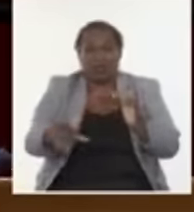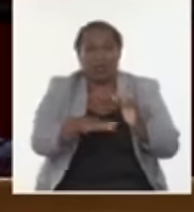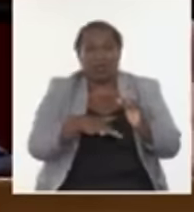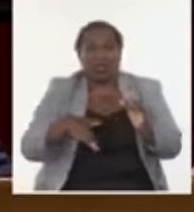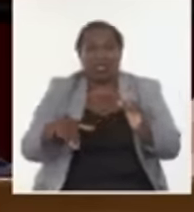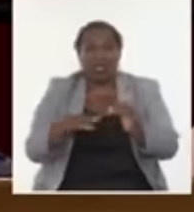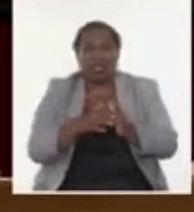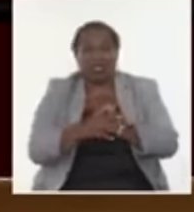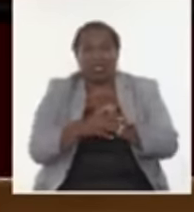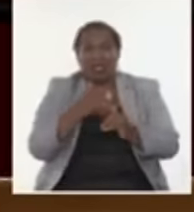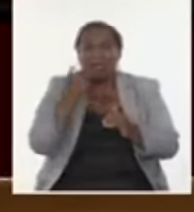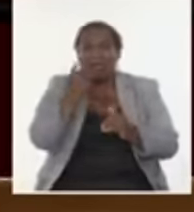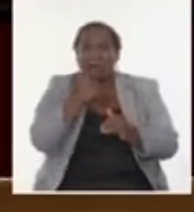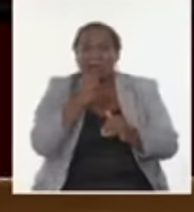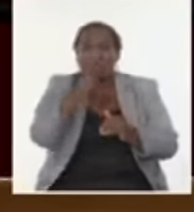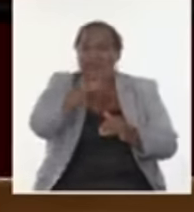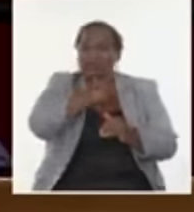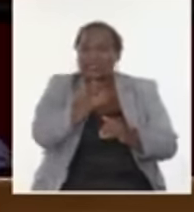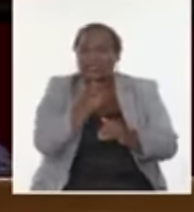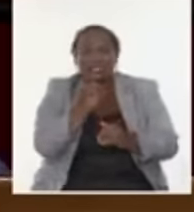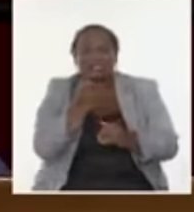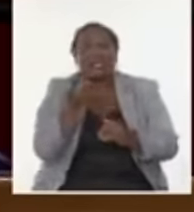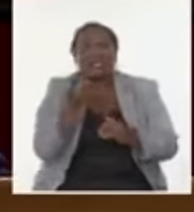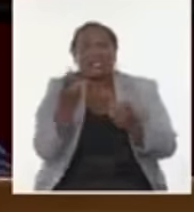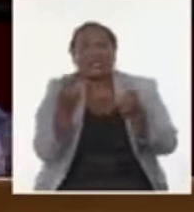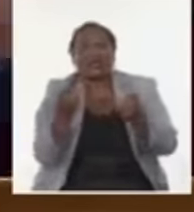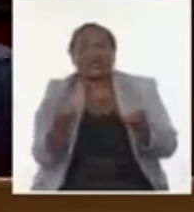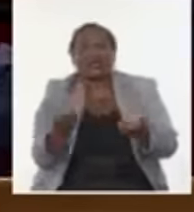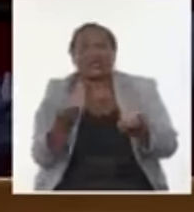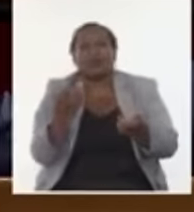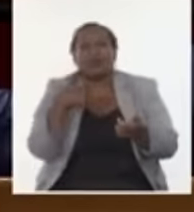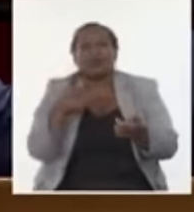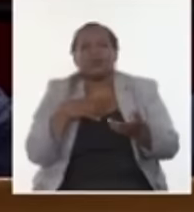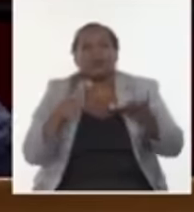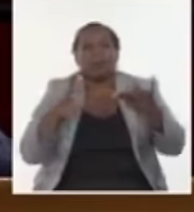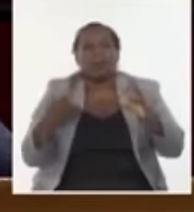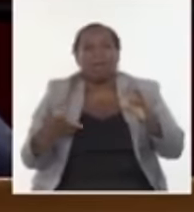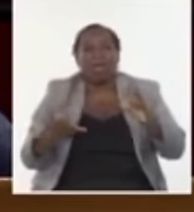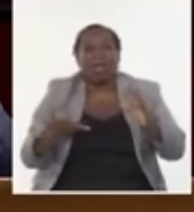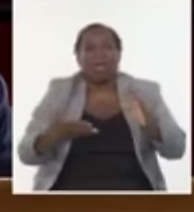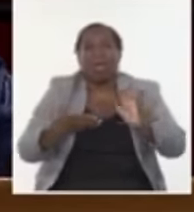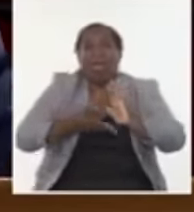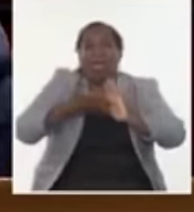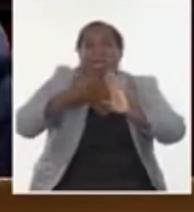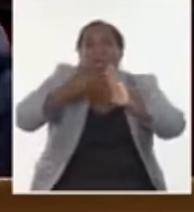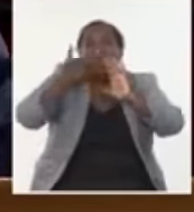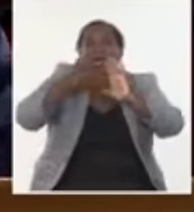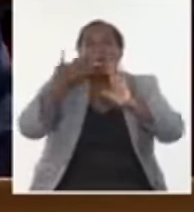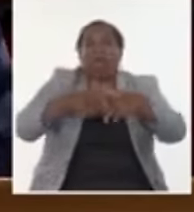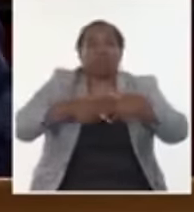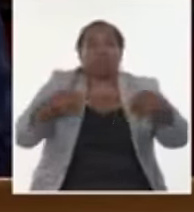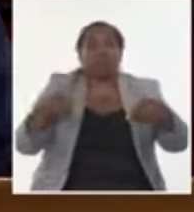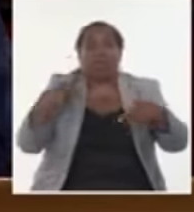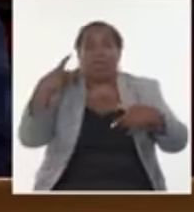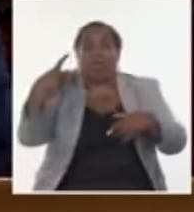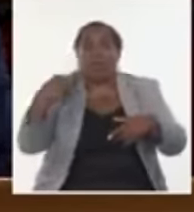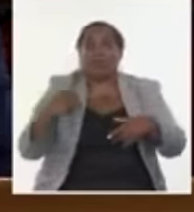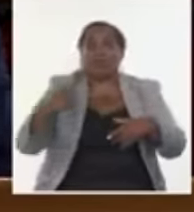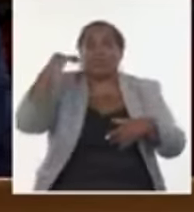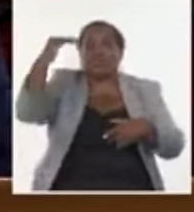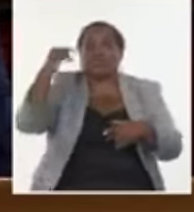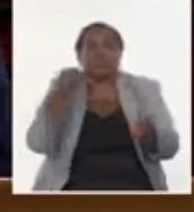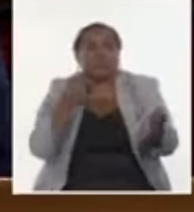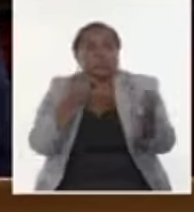más económicas, bonitas, confortables. No tienen la complejidad de construir grandes círculos infantiles más cerca de las